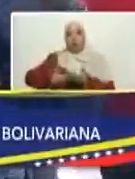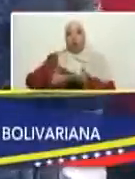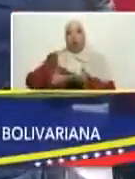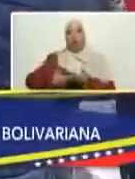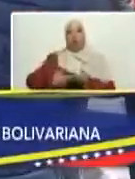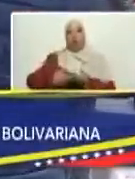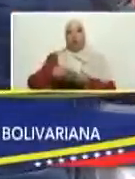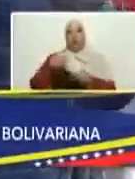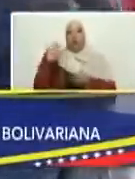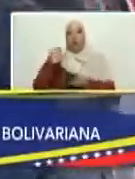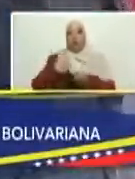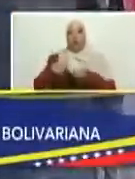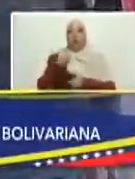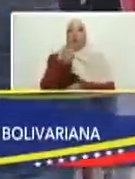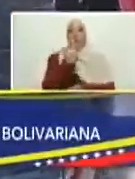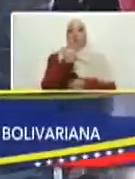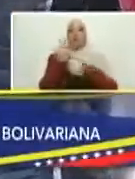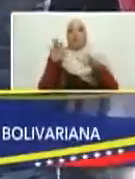agrosoporte de